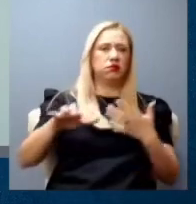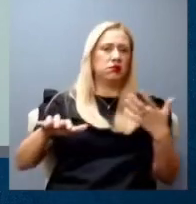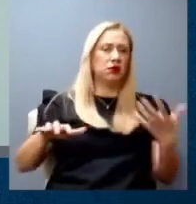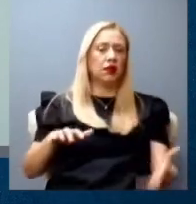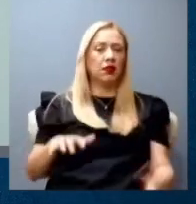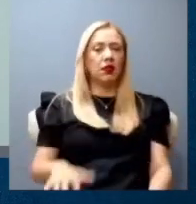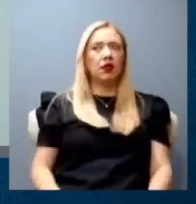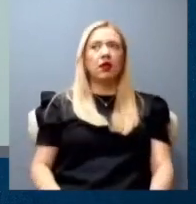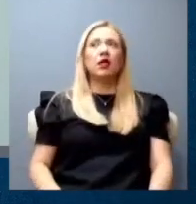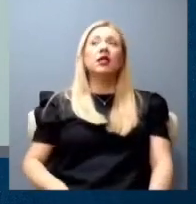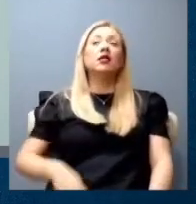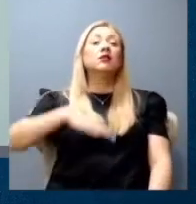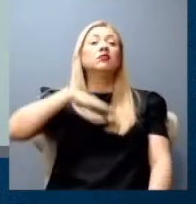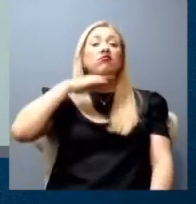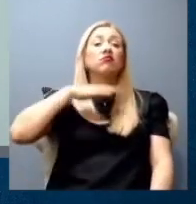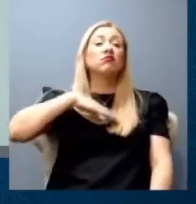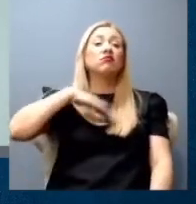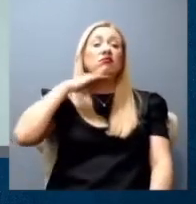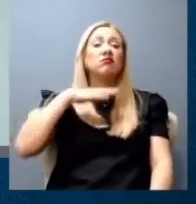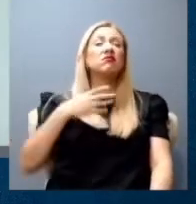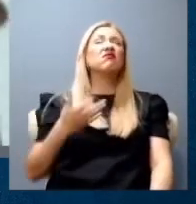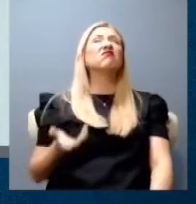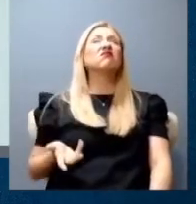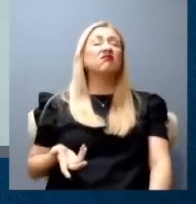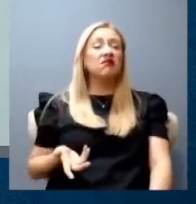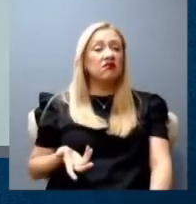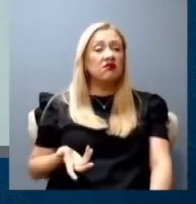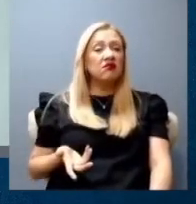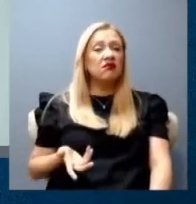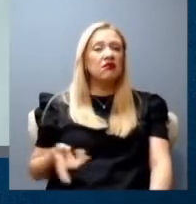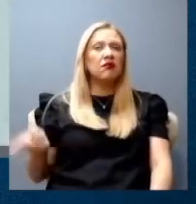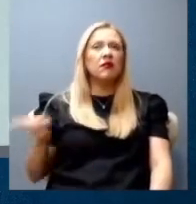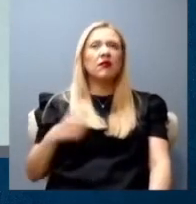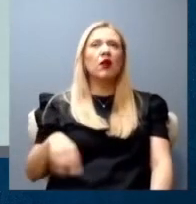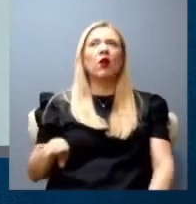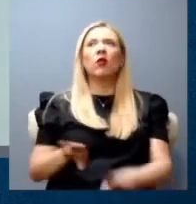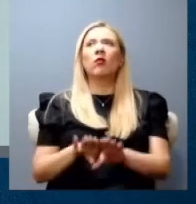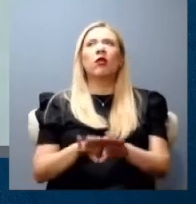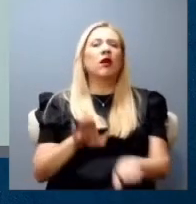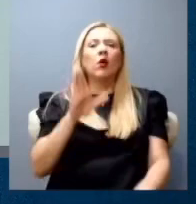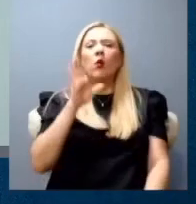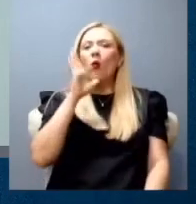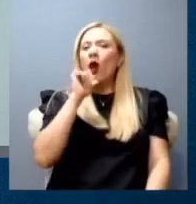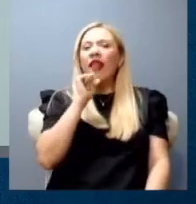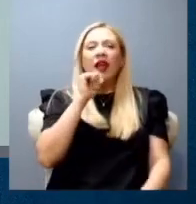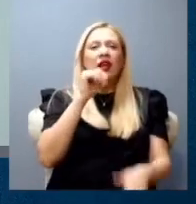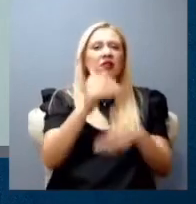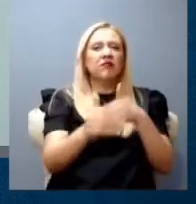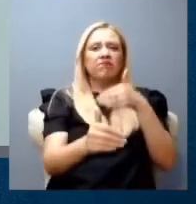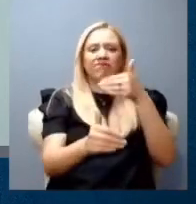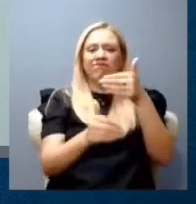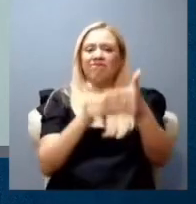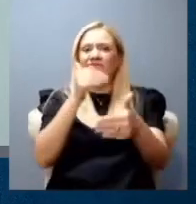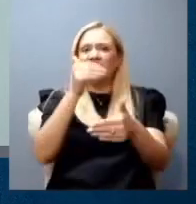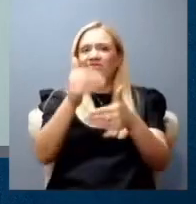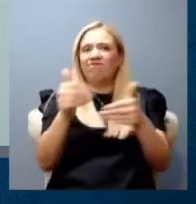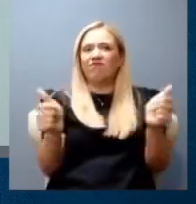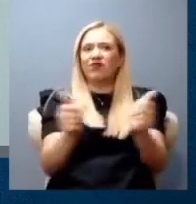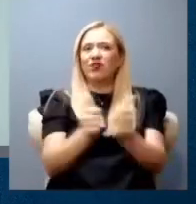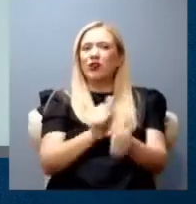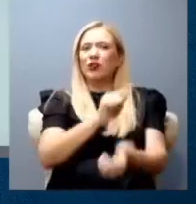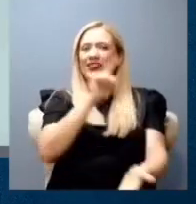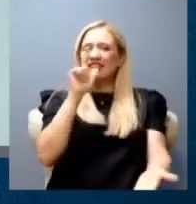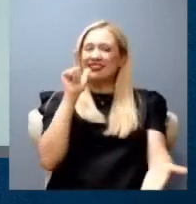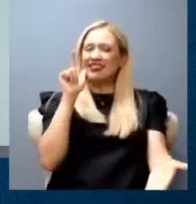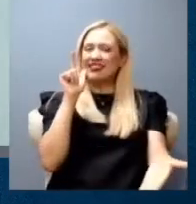la impunidad genera que exista un estadio en donde no se pueda avanzar hacia un marco del Estado de Derecho,